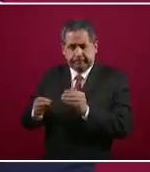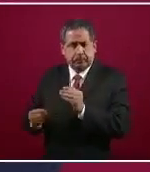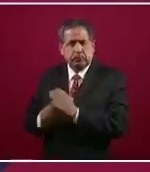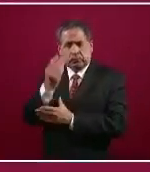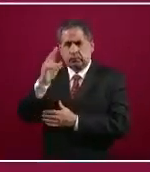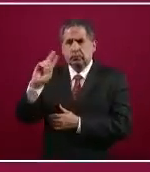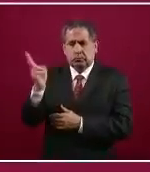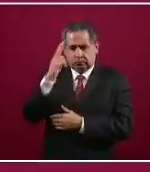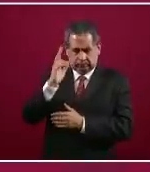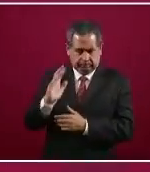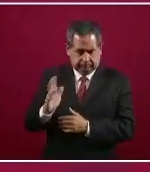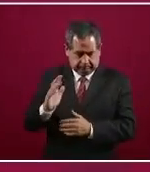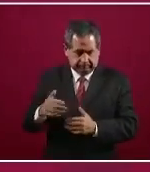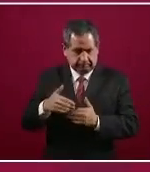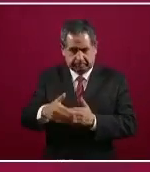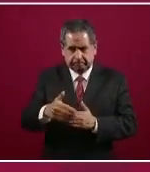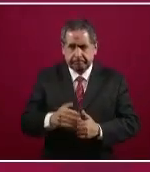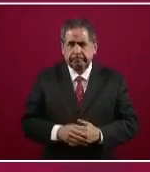estamos